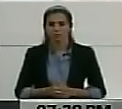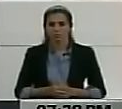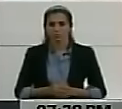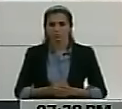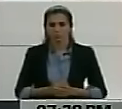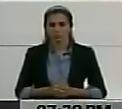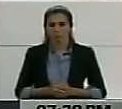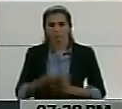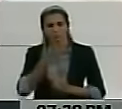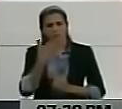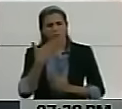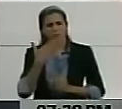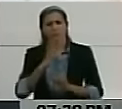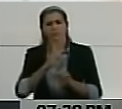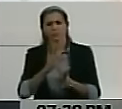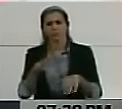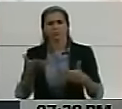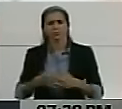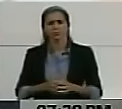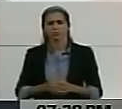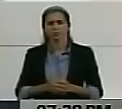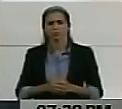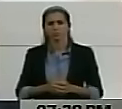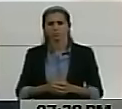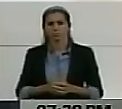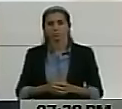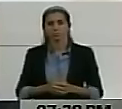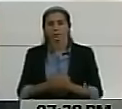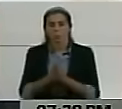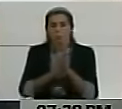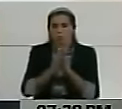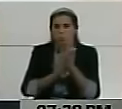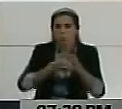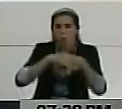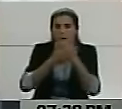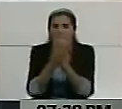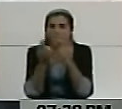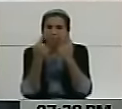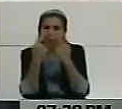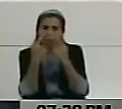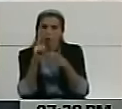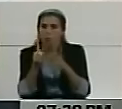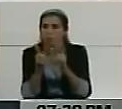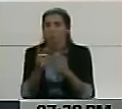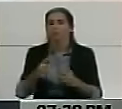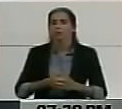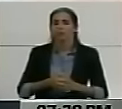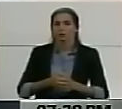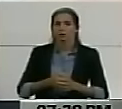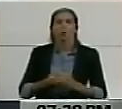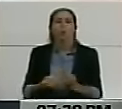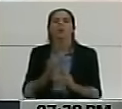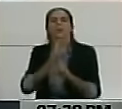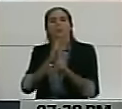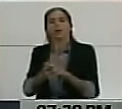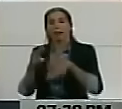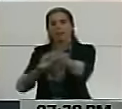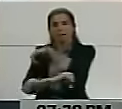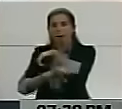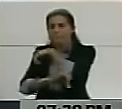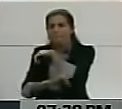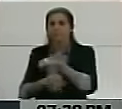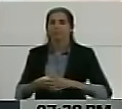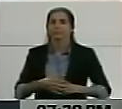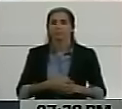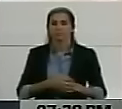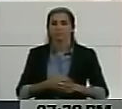La mejor respuesta a todas estas conspiraciones, la mejor respuesta a todas estas trampas, la respuesta